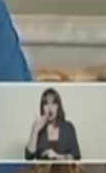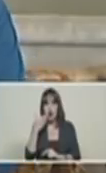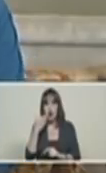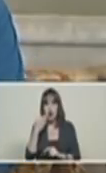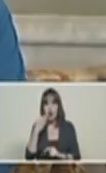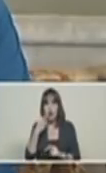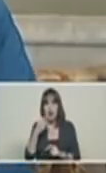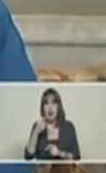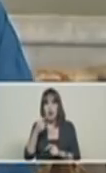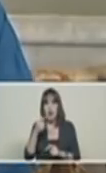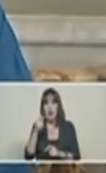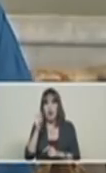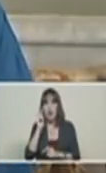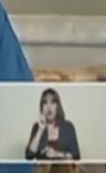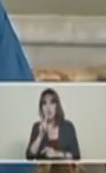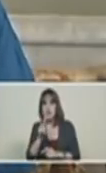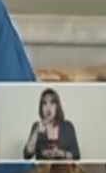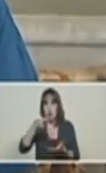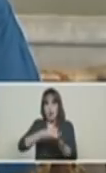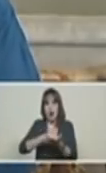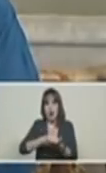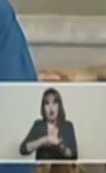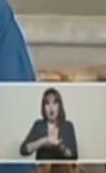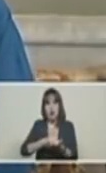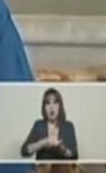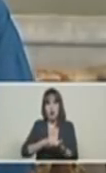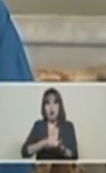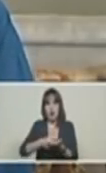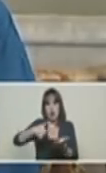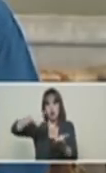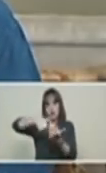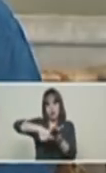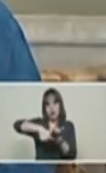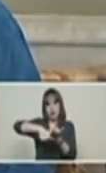biopago. Biopago lo llaman. Biopago.